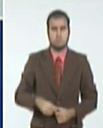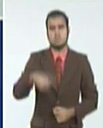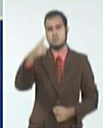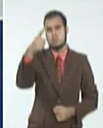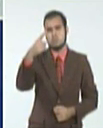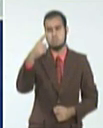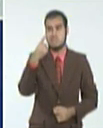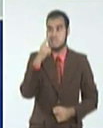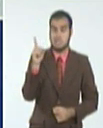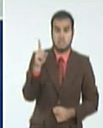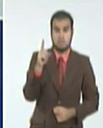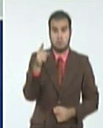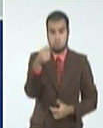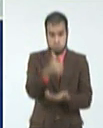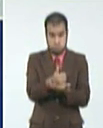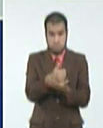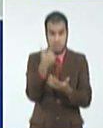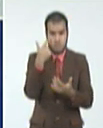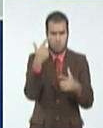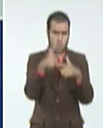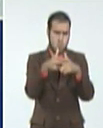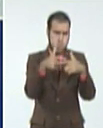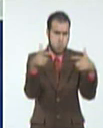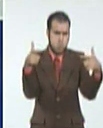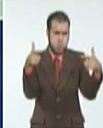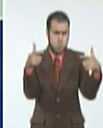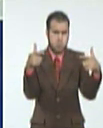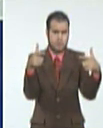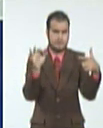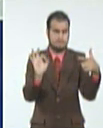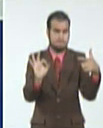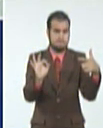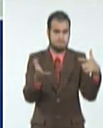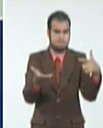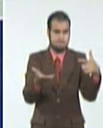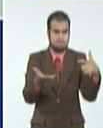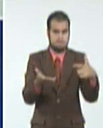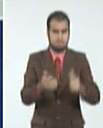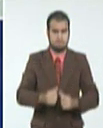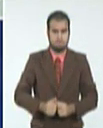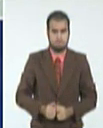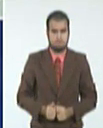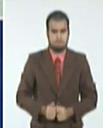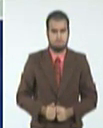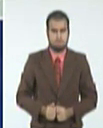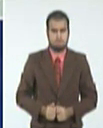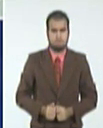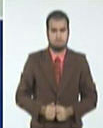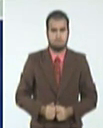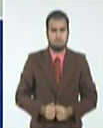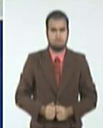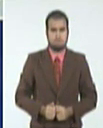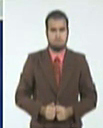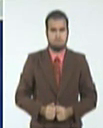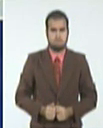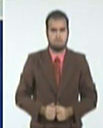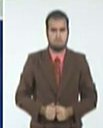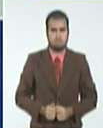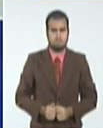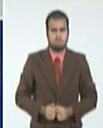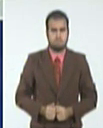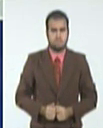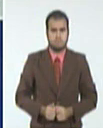del 82,6% de todos los diagnosticados ayer en la provincia, en el municipio de